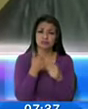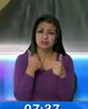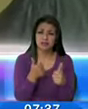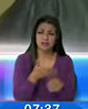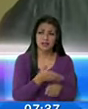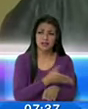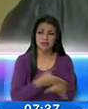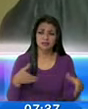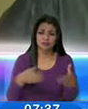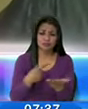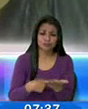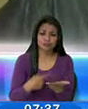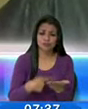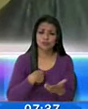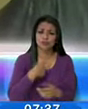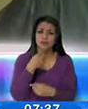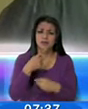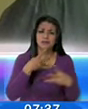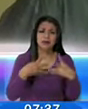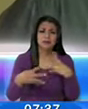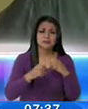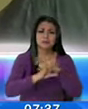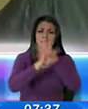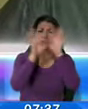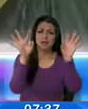de la manera más transparente,